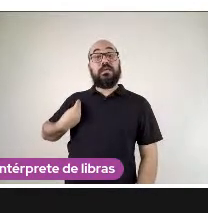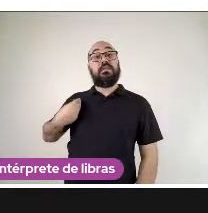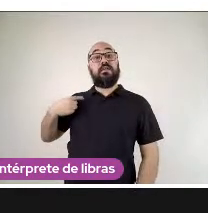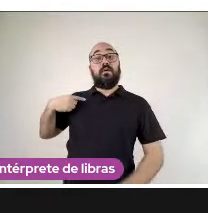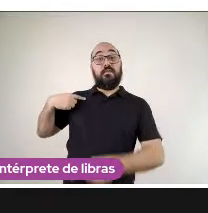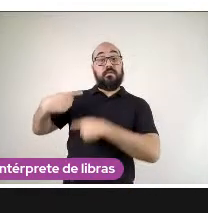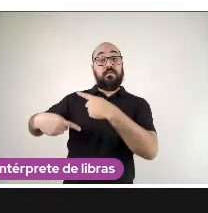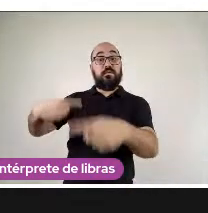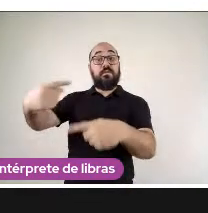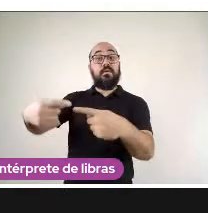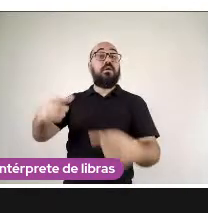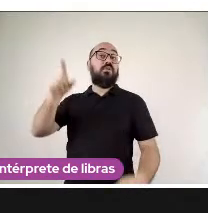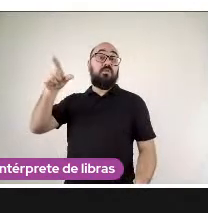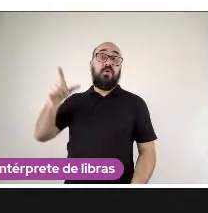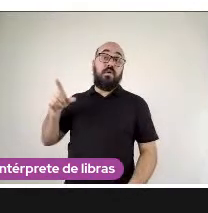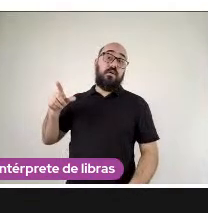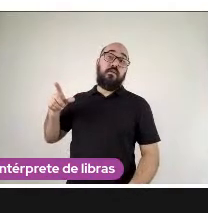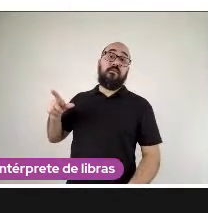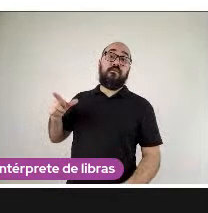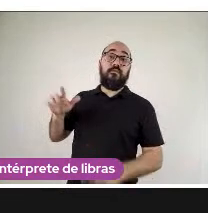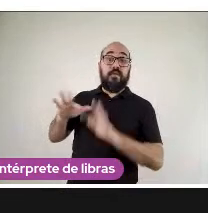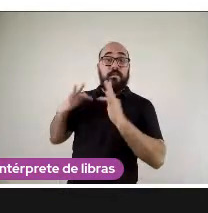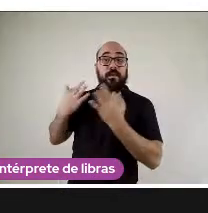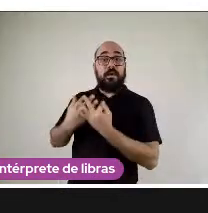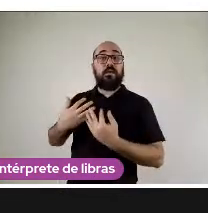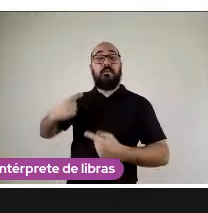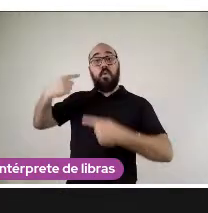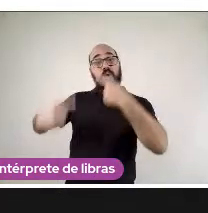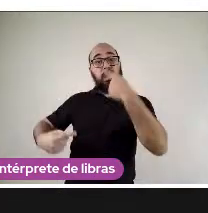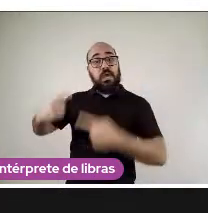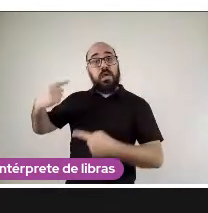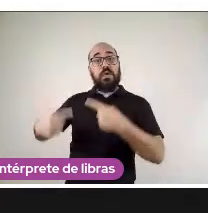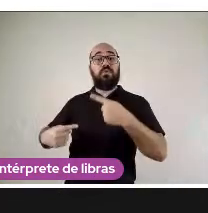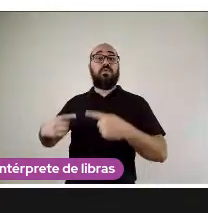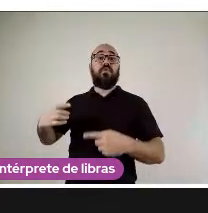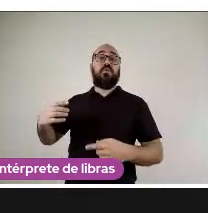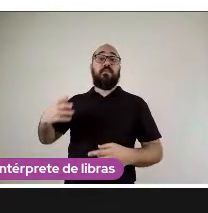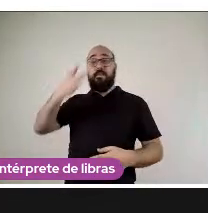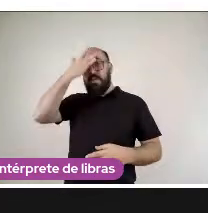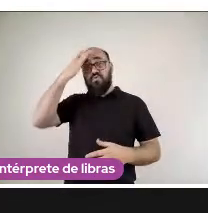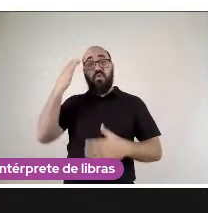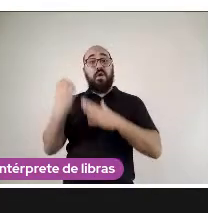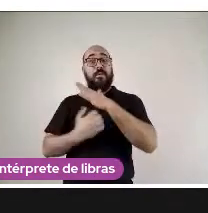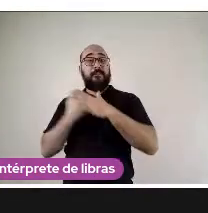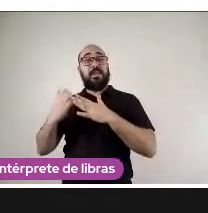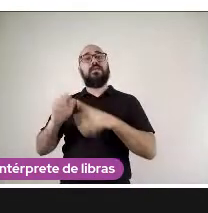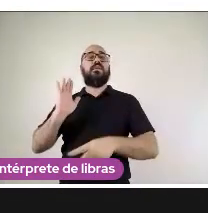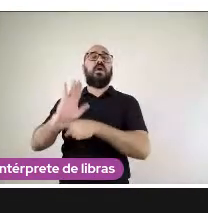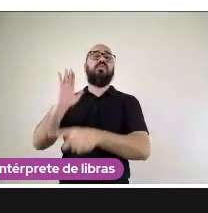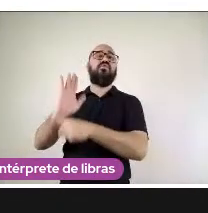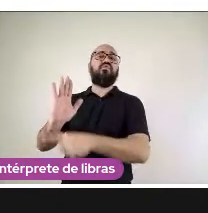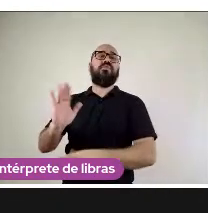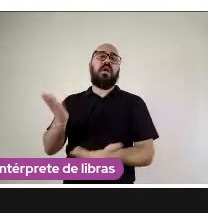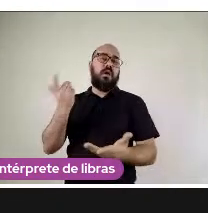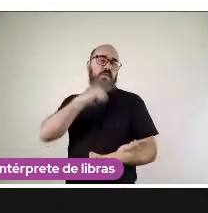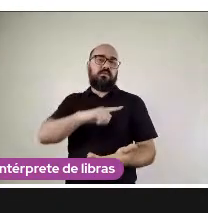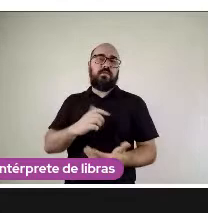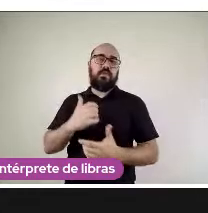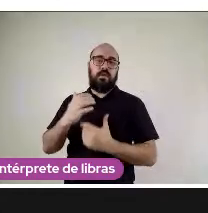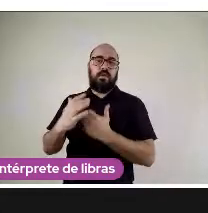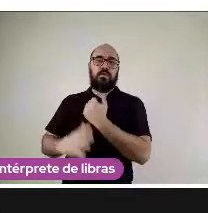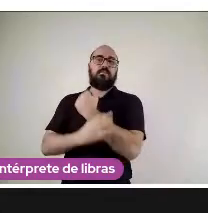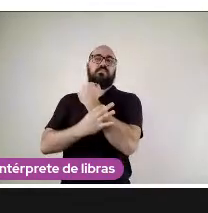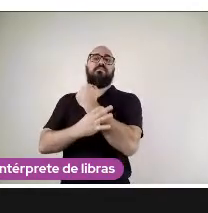proyectos, los resultados no los vamos a ver en unos pocos de años, sino en muchos. Y eso sería